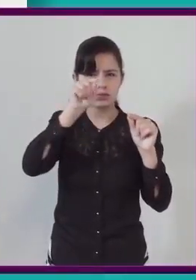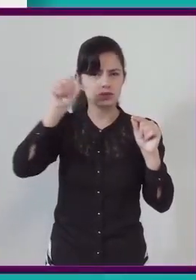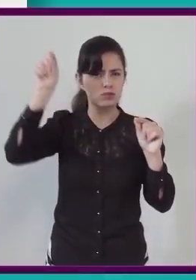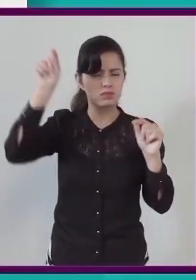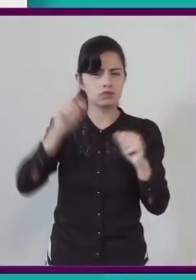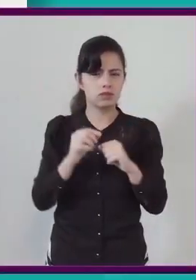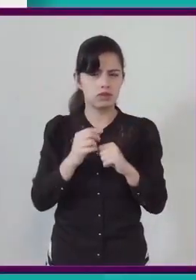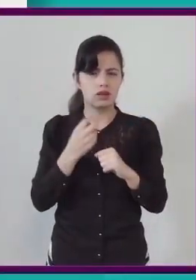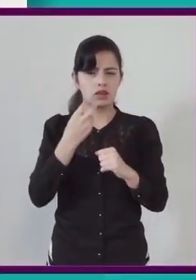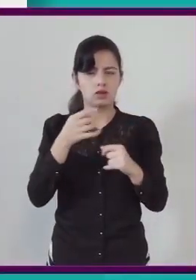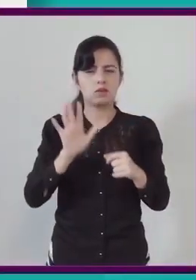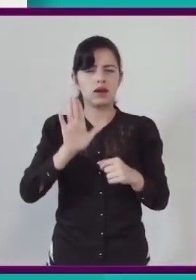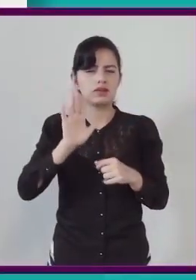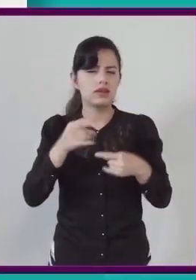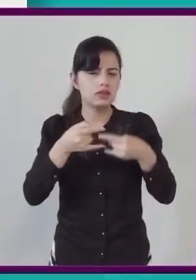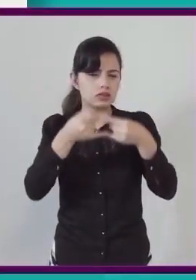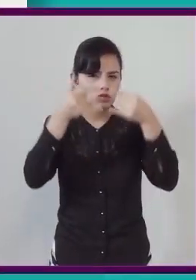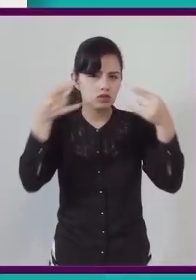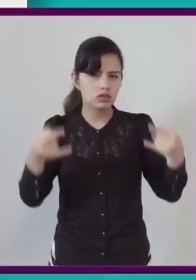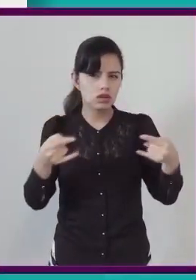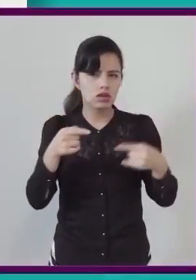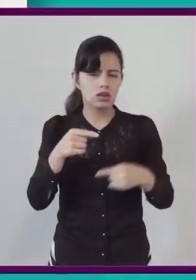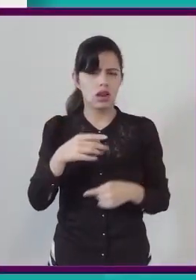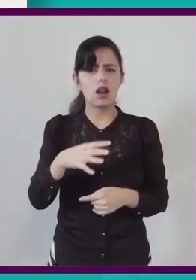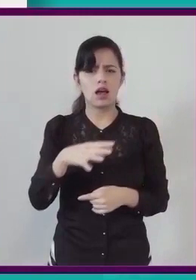constelaciones necesariamente tenemos que escoger